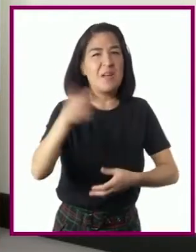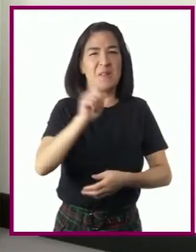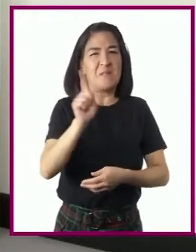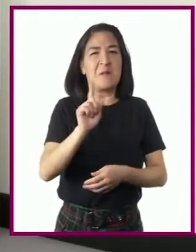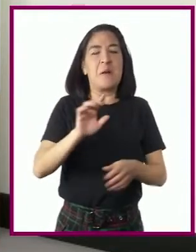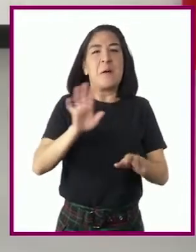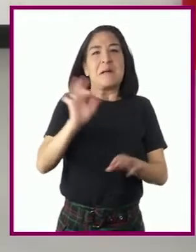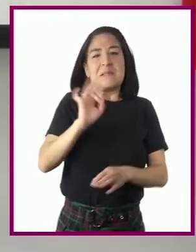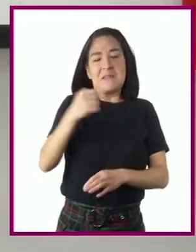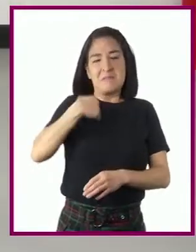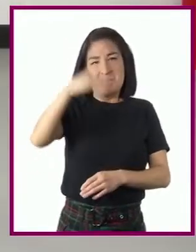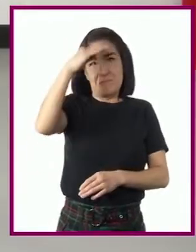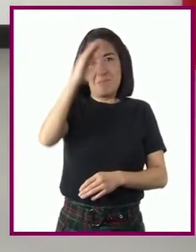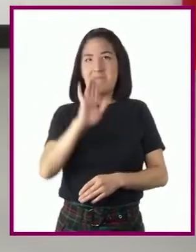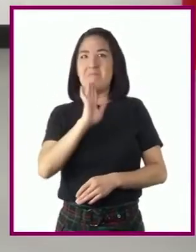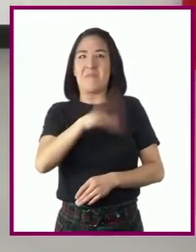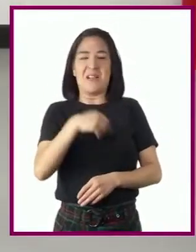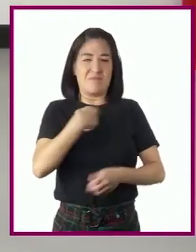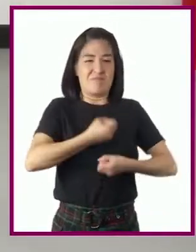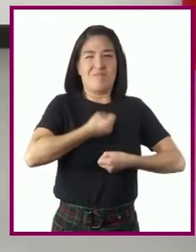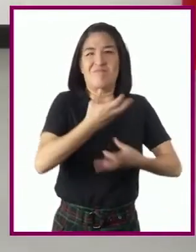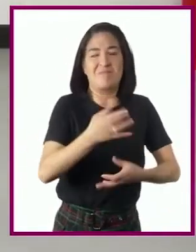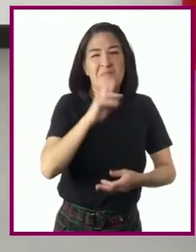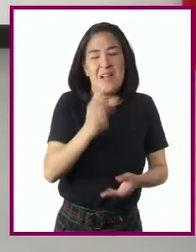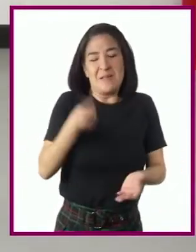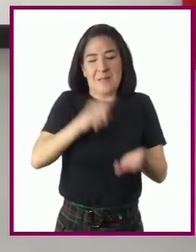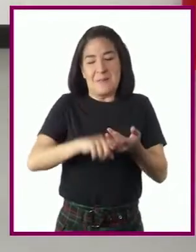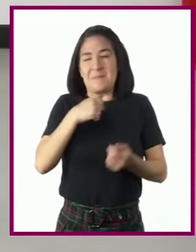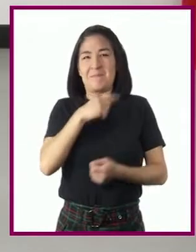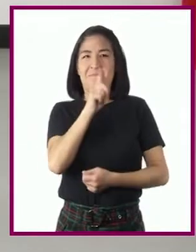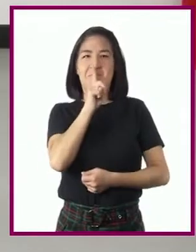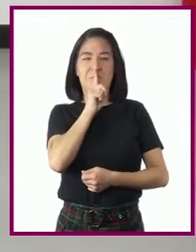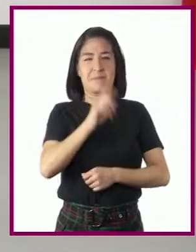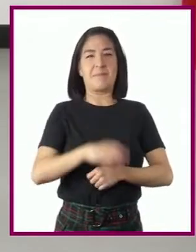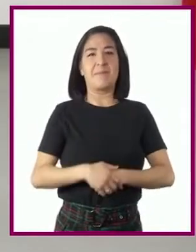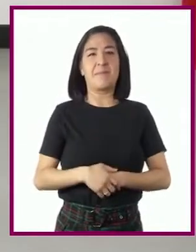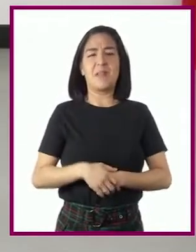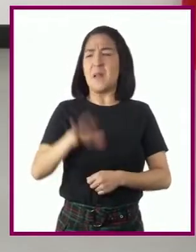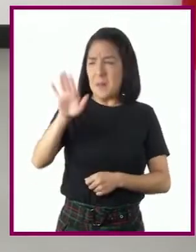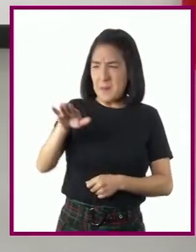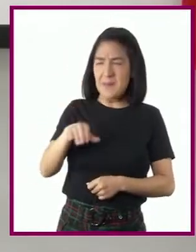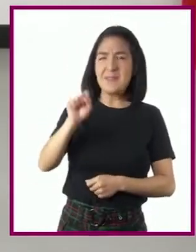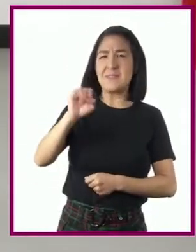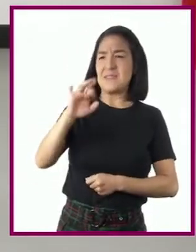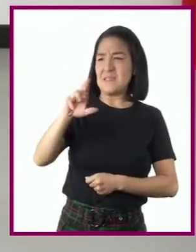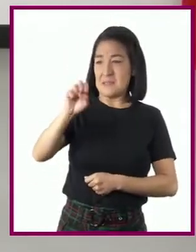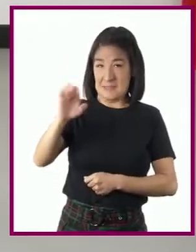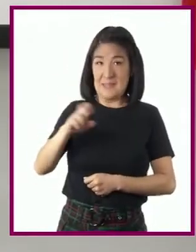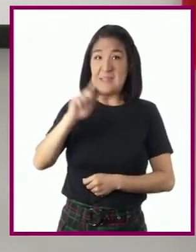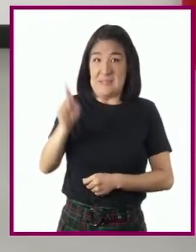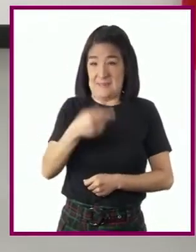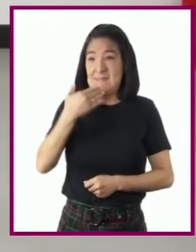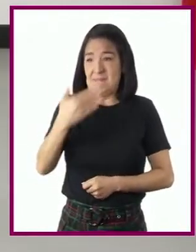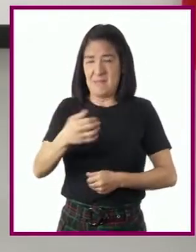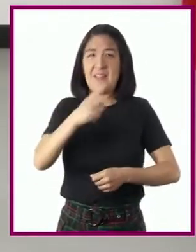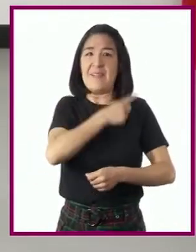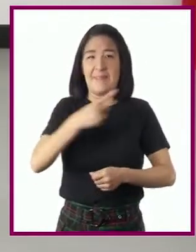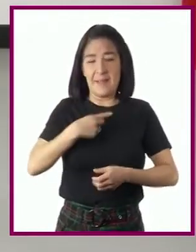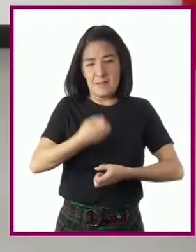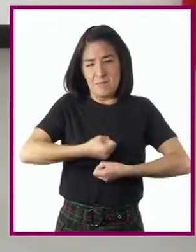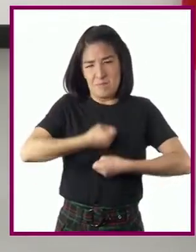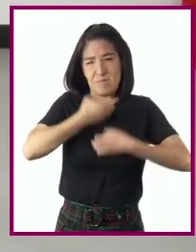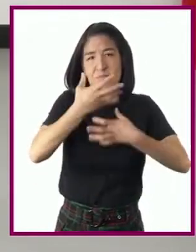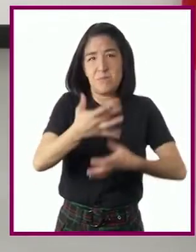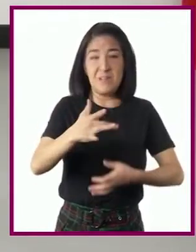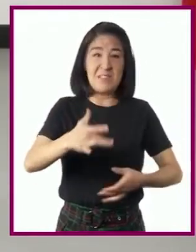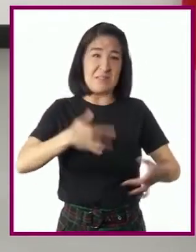mal sentirse así. Circe, ¿está bien que expresen esas emociones y sentimientos?